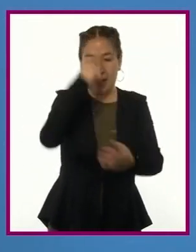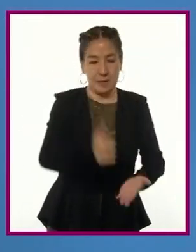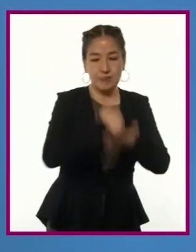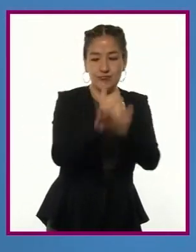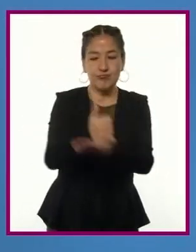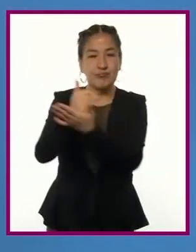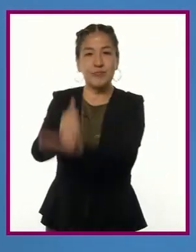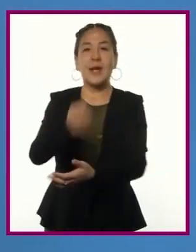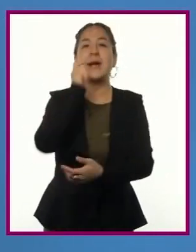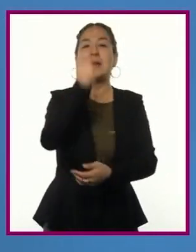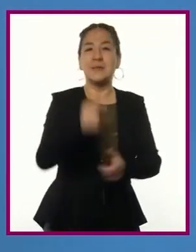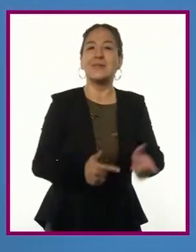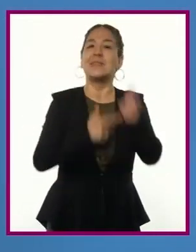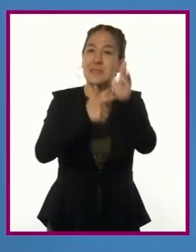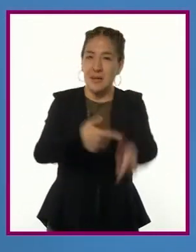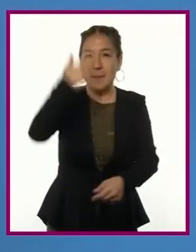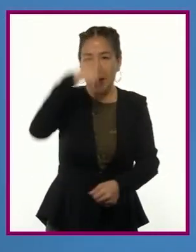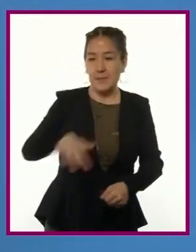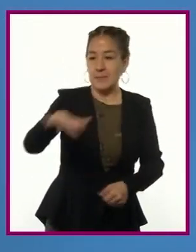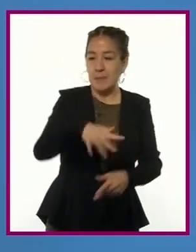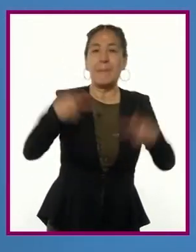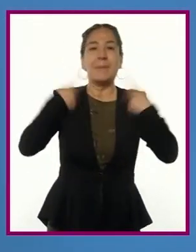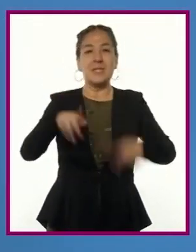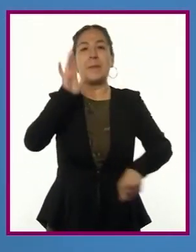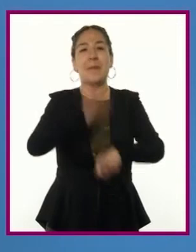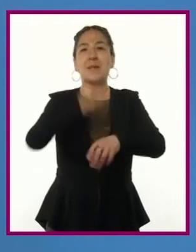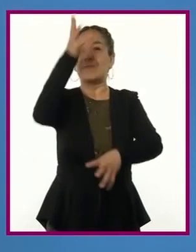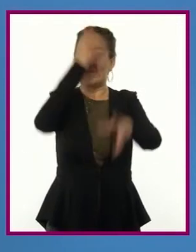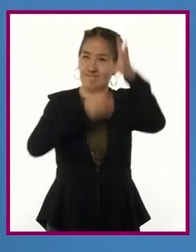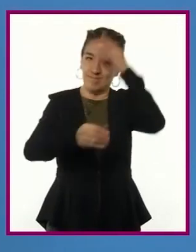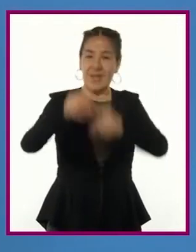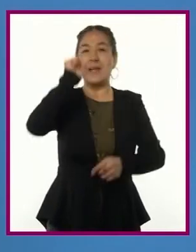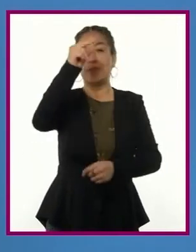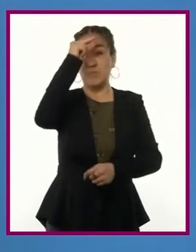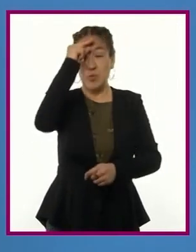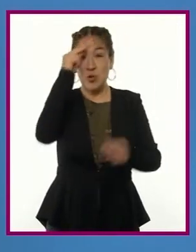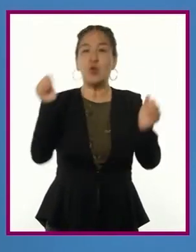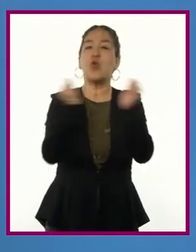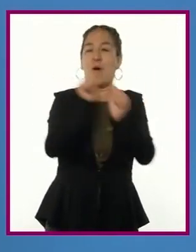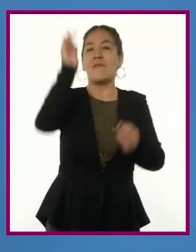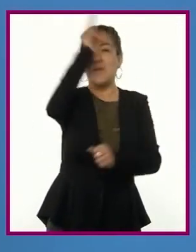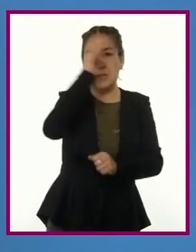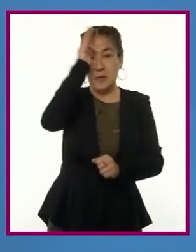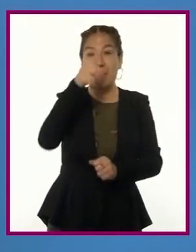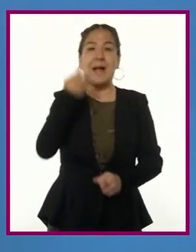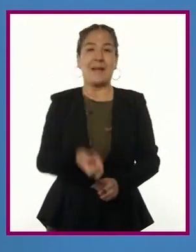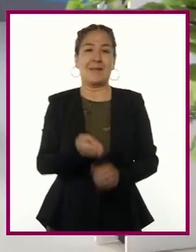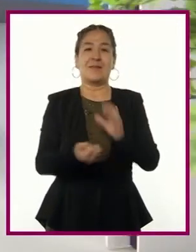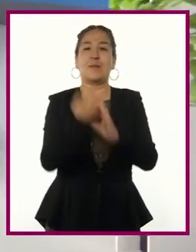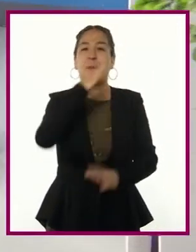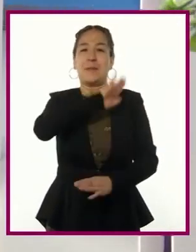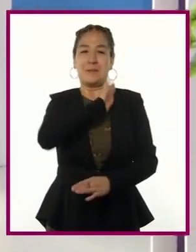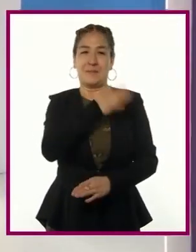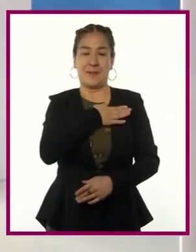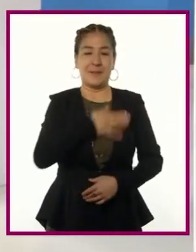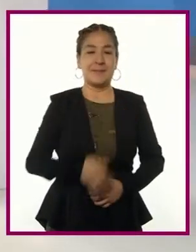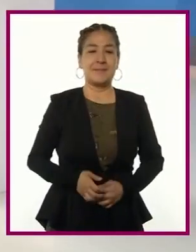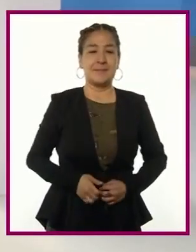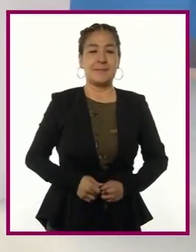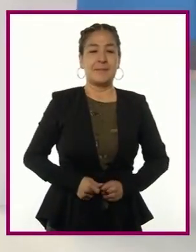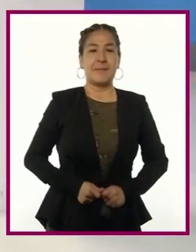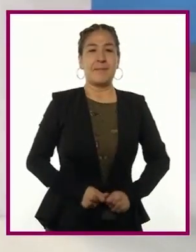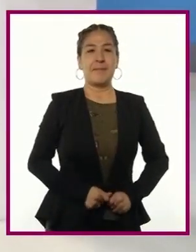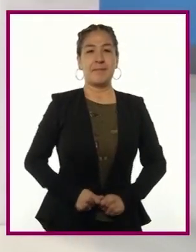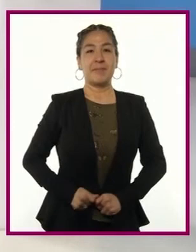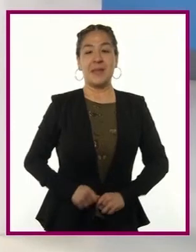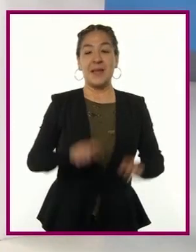gran medida a continuar el desarrollo intelectual y filosófico que se estaba gestando en la Nueva España. A diferencia